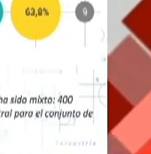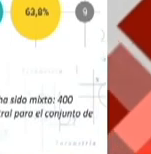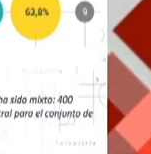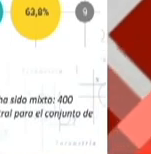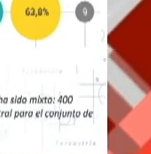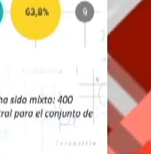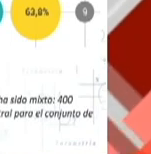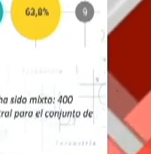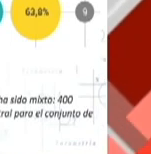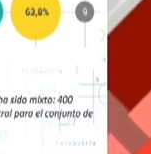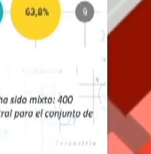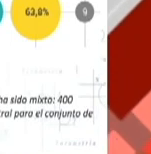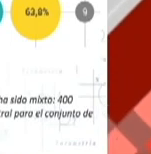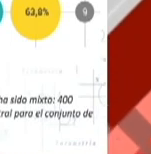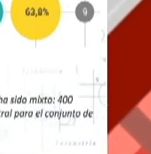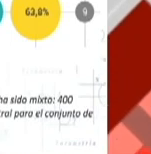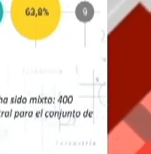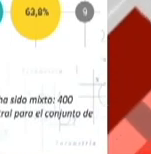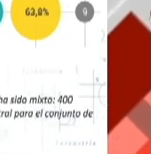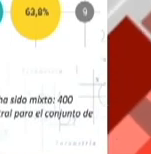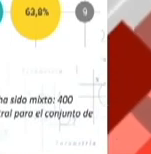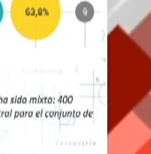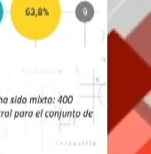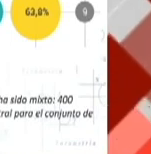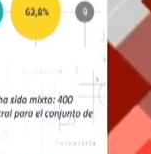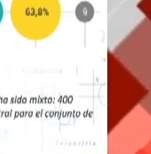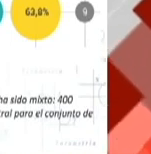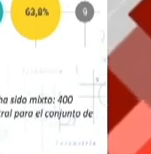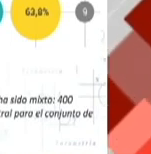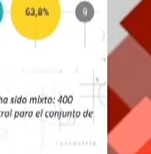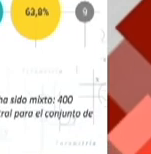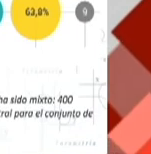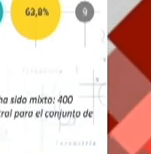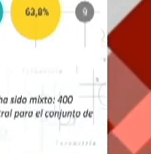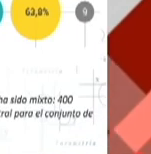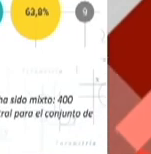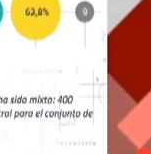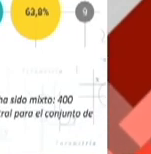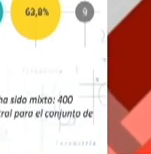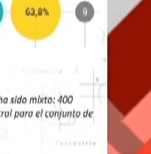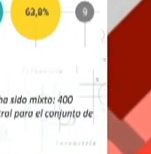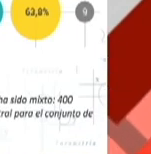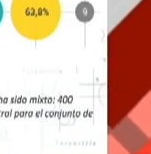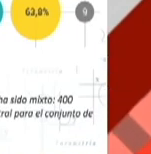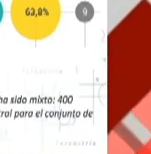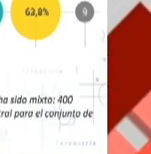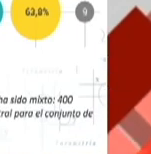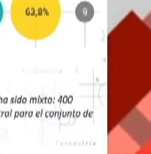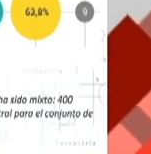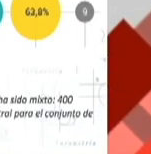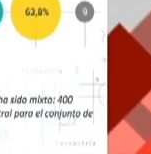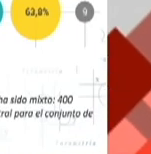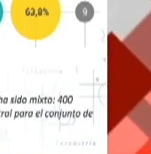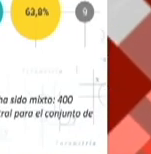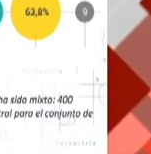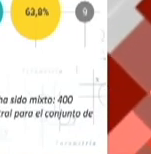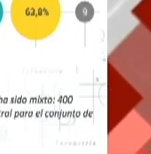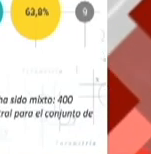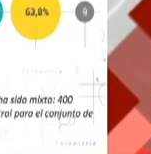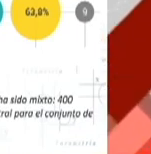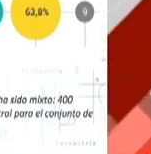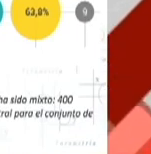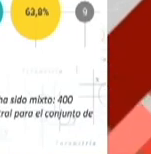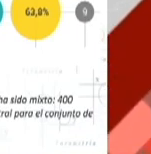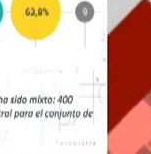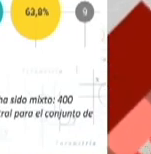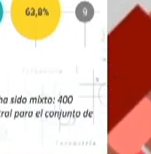los españoles, ¿no? Claro. Uno de cada cuatro españoles dice, bueno, sí tenemos derecho a decidir sobre nuestro propio destino o